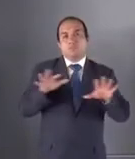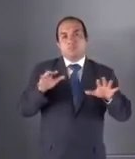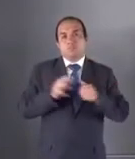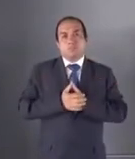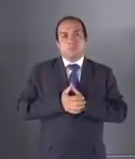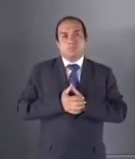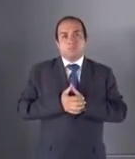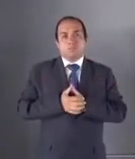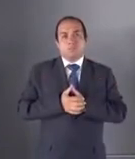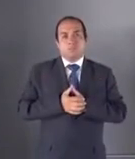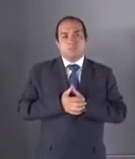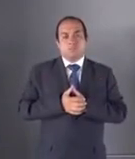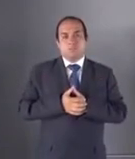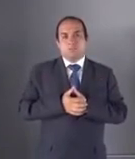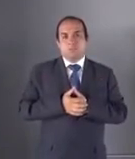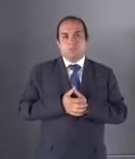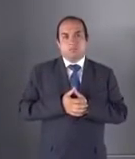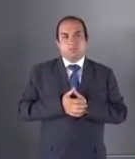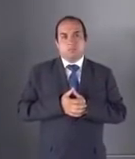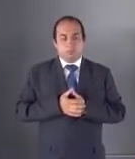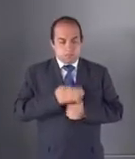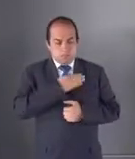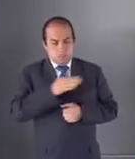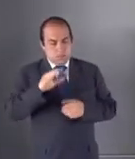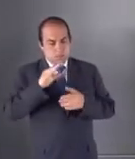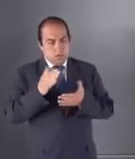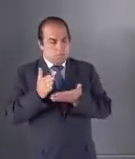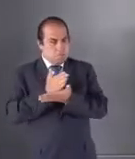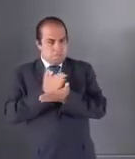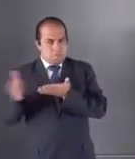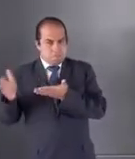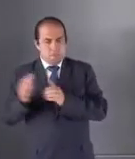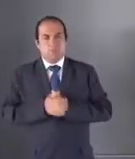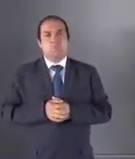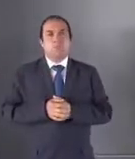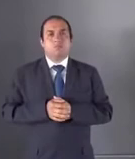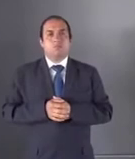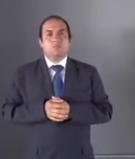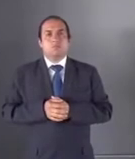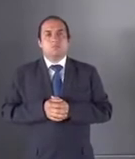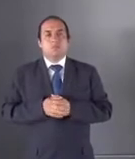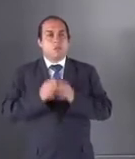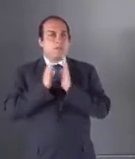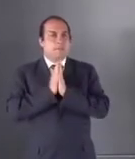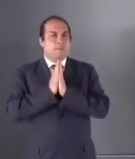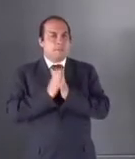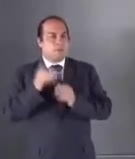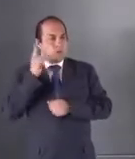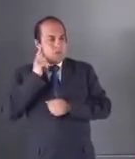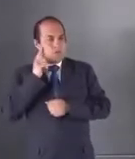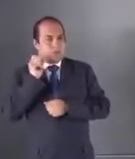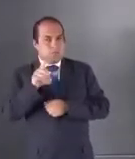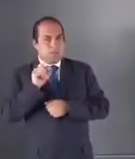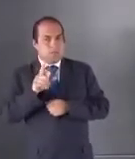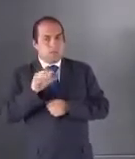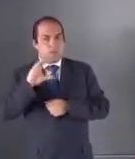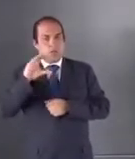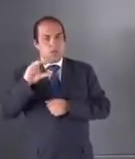sobre las observaciones. Y por otro lado, doctor, si me hace favor, estábamos escuchando también lo del